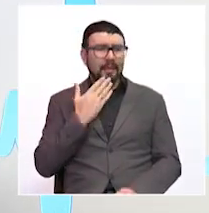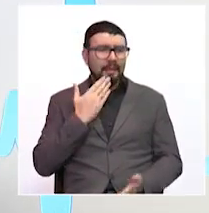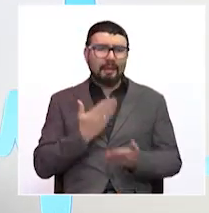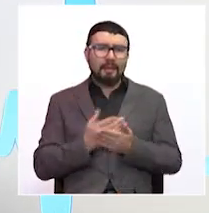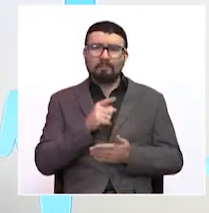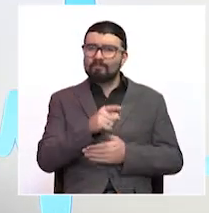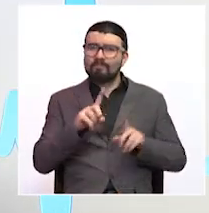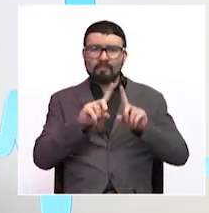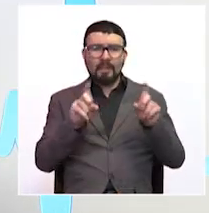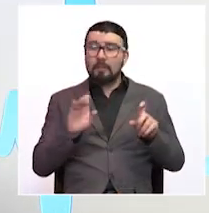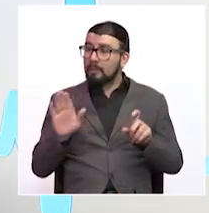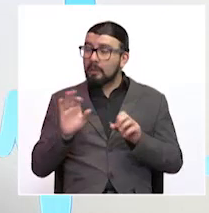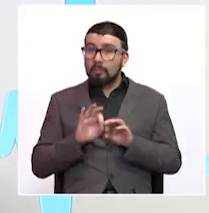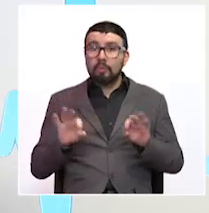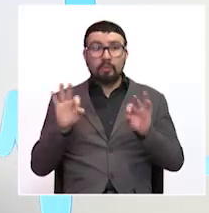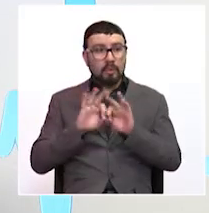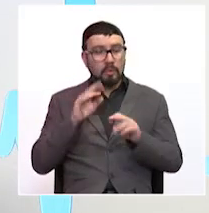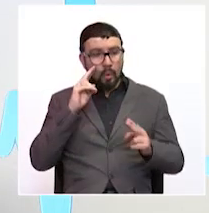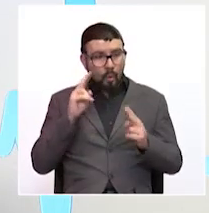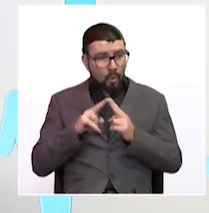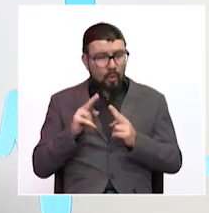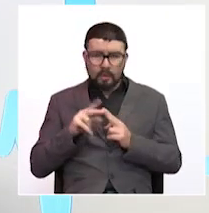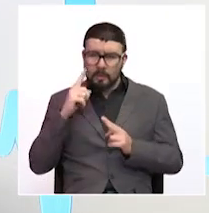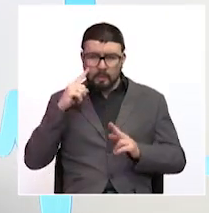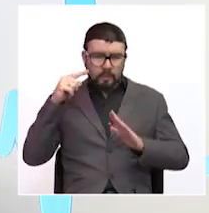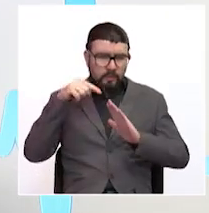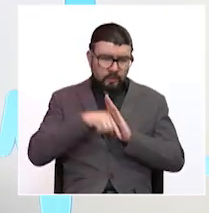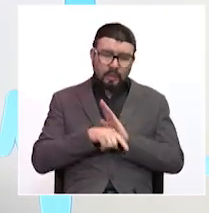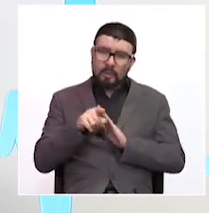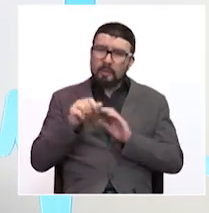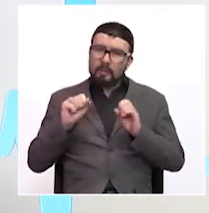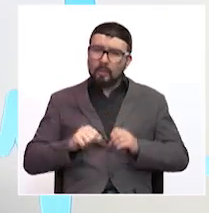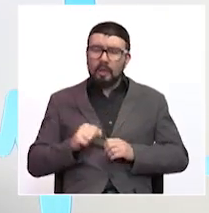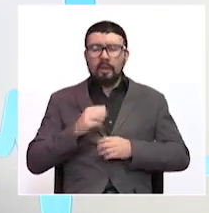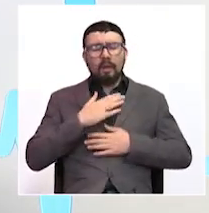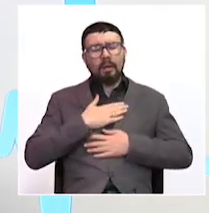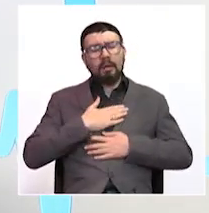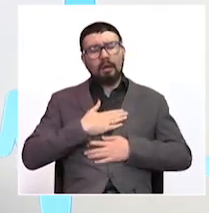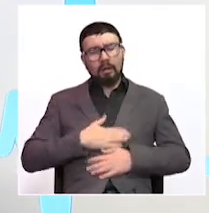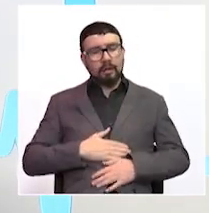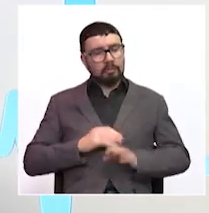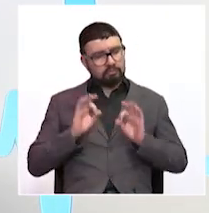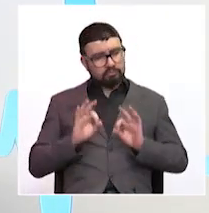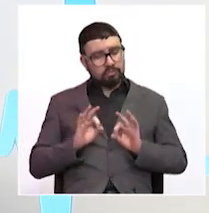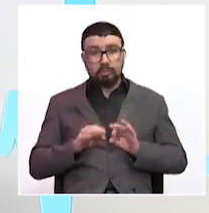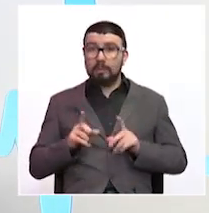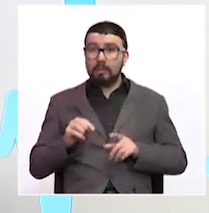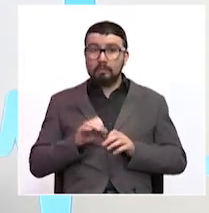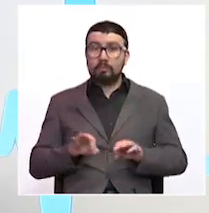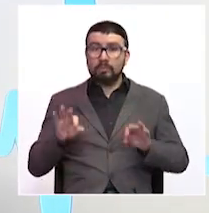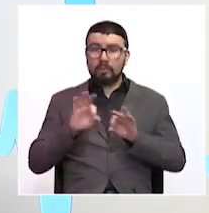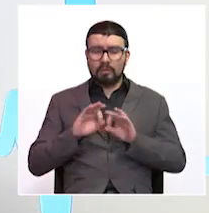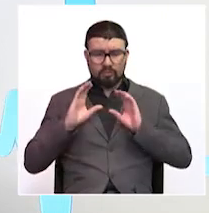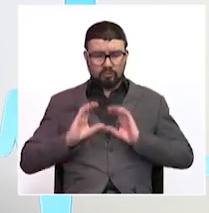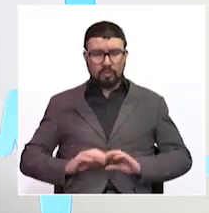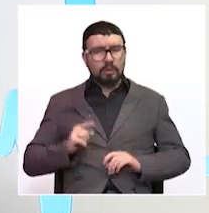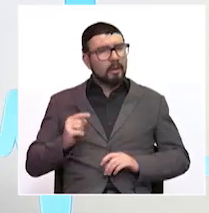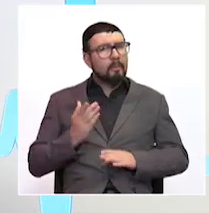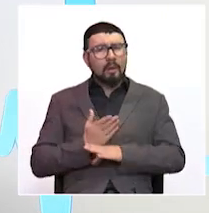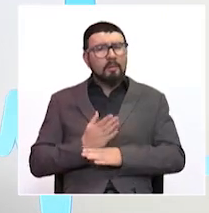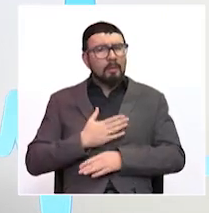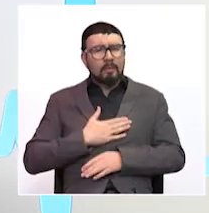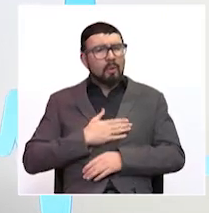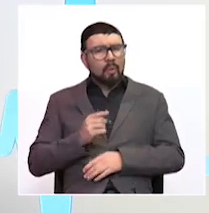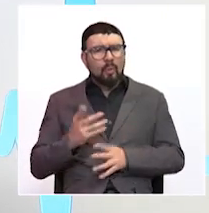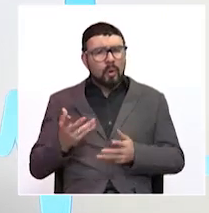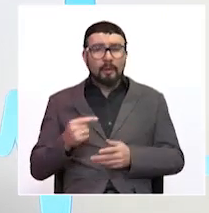necesario conocerlo a fondo para lograr un alivio mental y por ende físico mi problema es que detesto